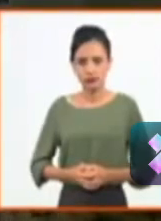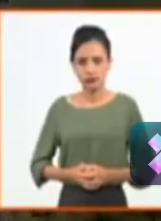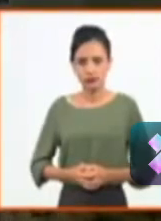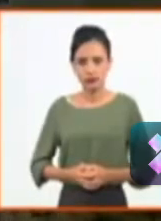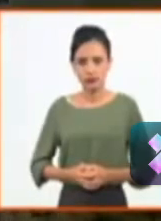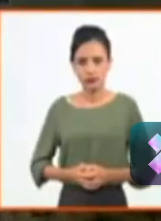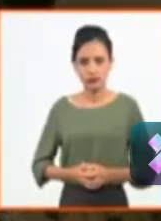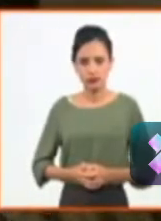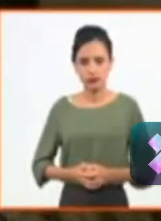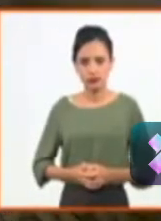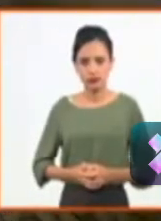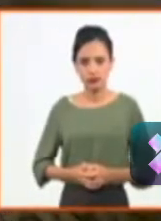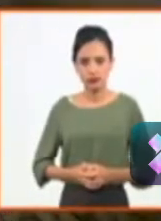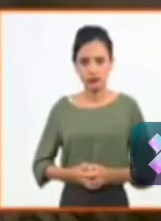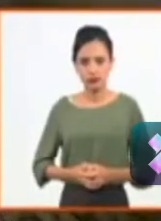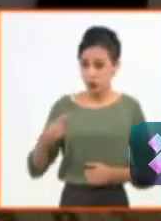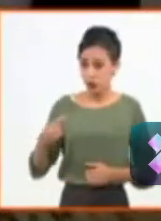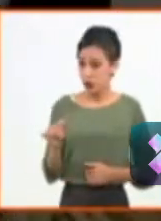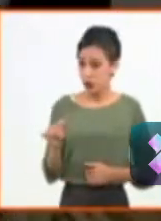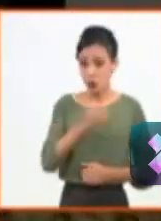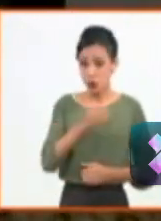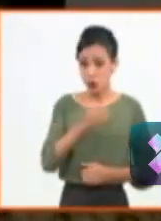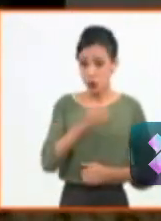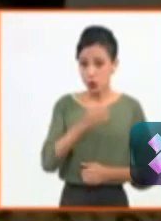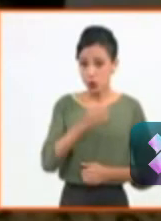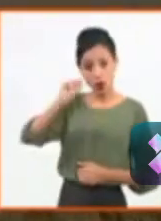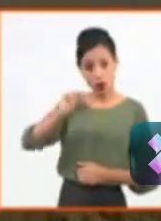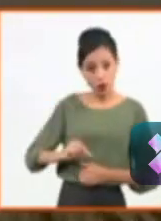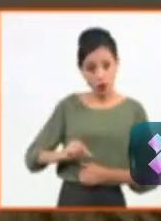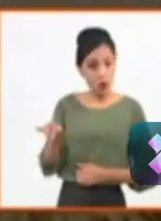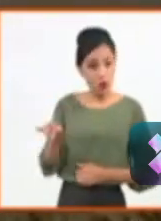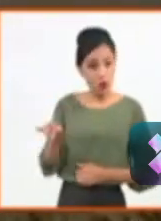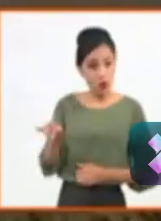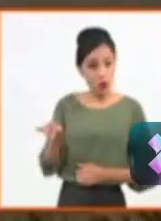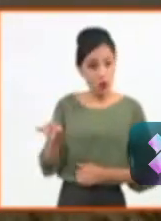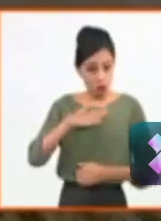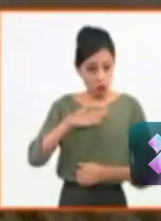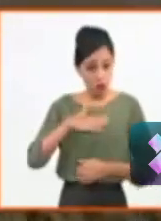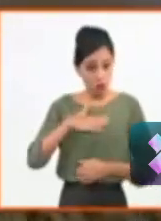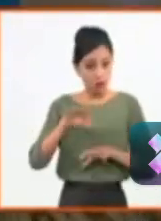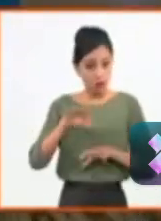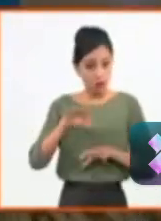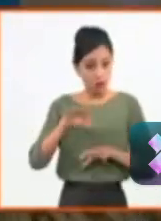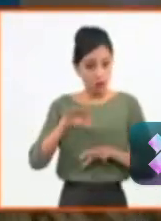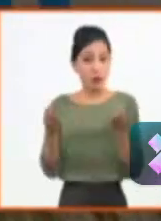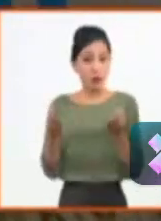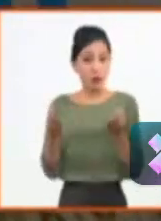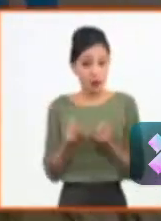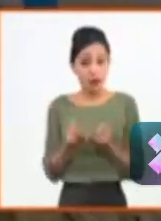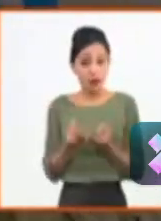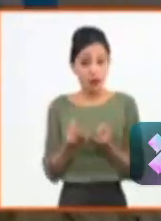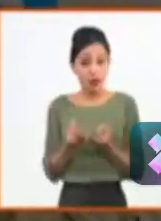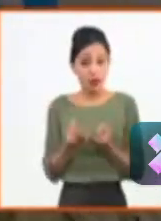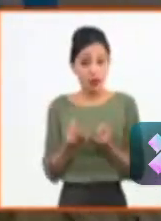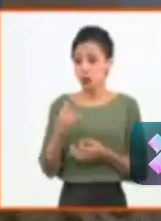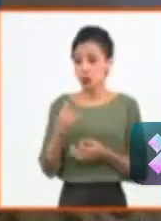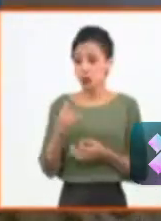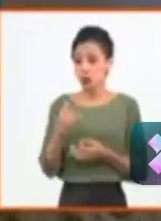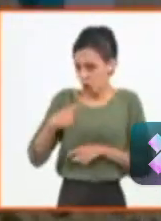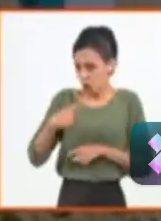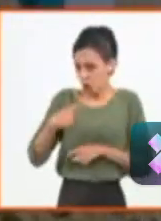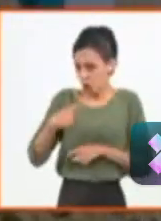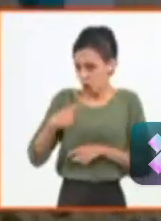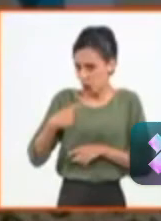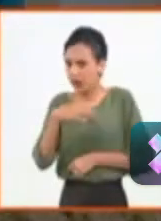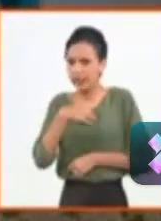Nosotros también somos cubanos. Igual nuestra familia, como les decía, y como yo, el resto, que tienen hijos, que tienen